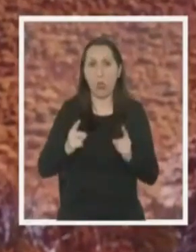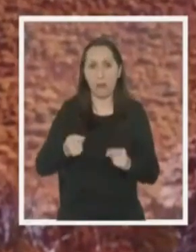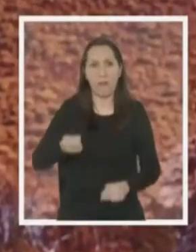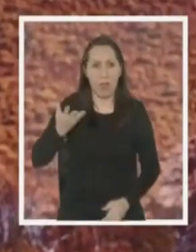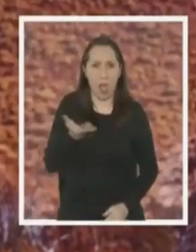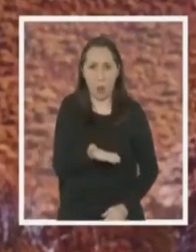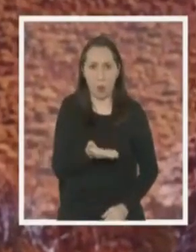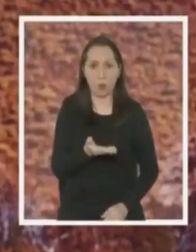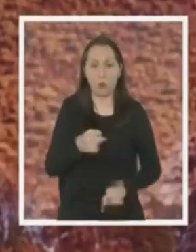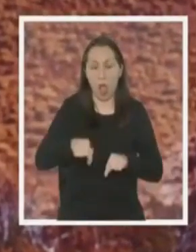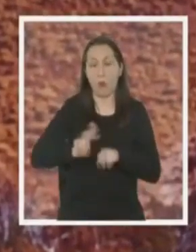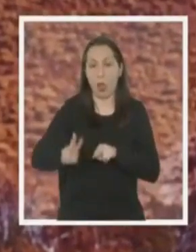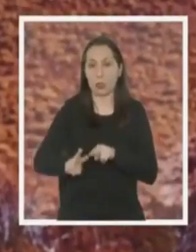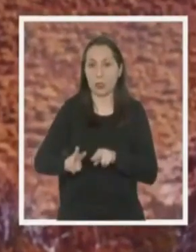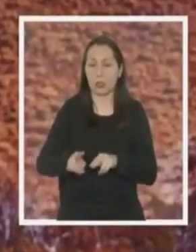y eso es lo que estamos haciendo ahora.